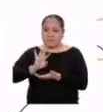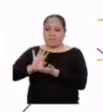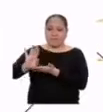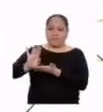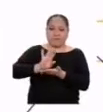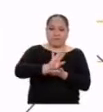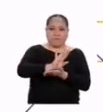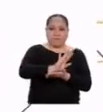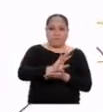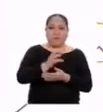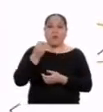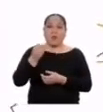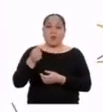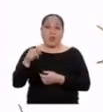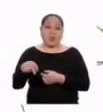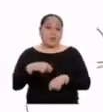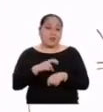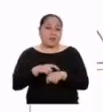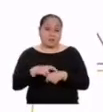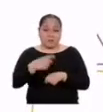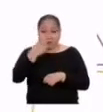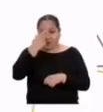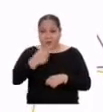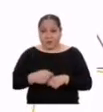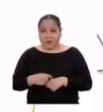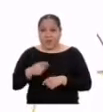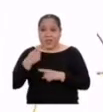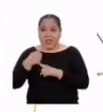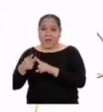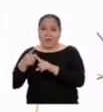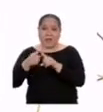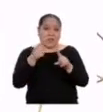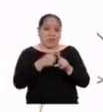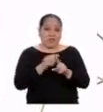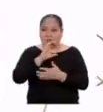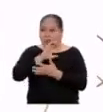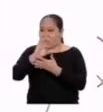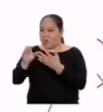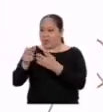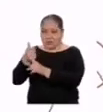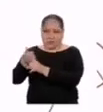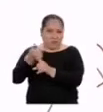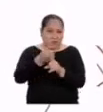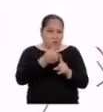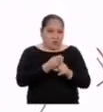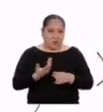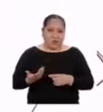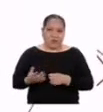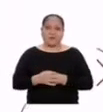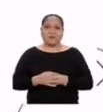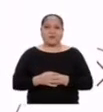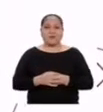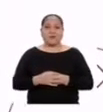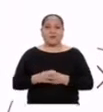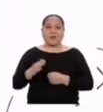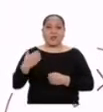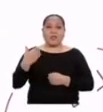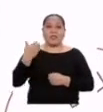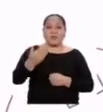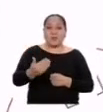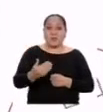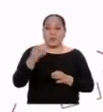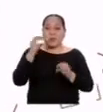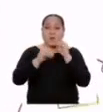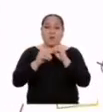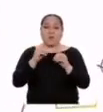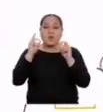excluyentes, porque en la naturaleza humana la diferencia es una característica esencial. Posteriormente se planteó